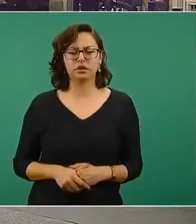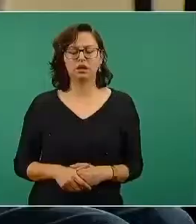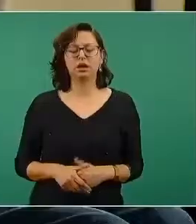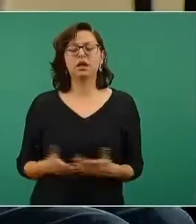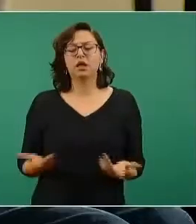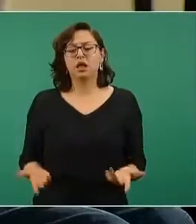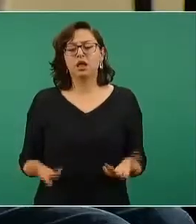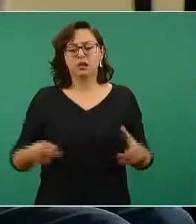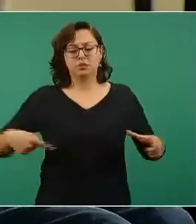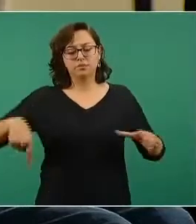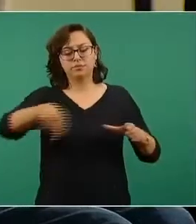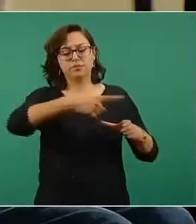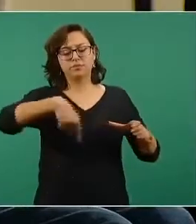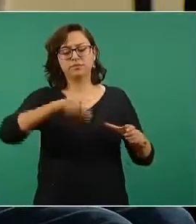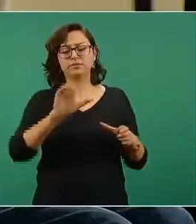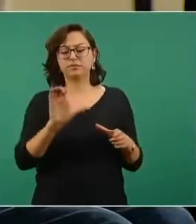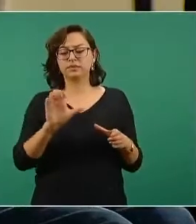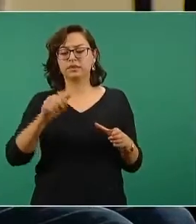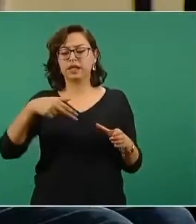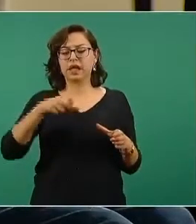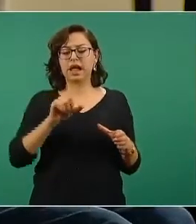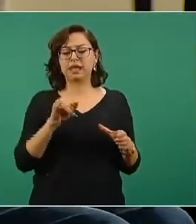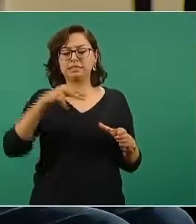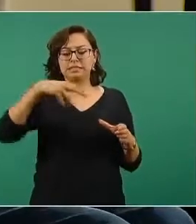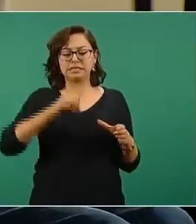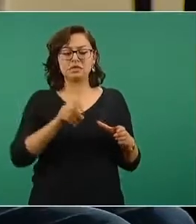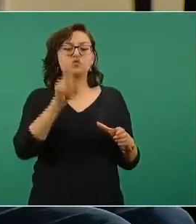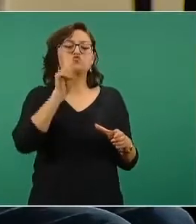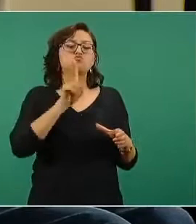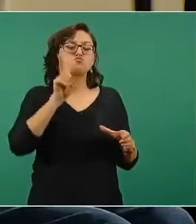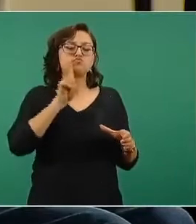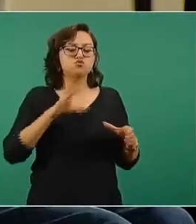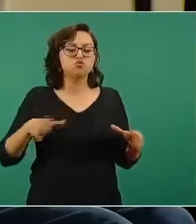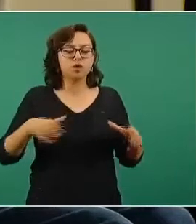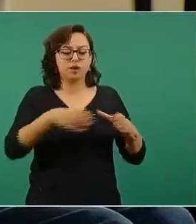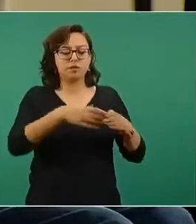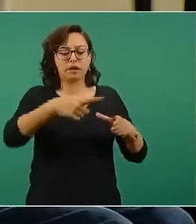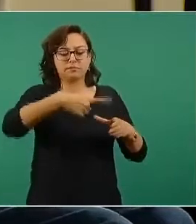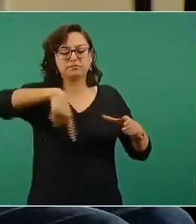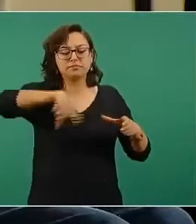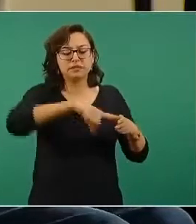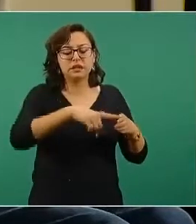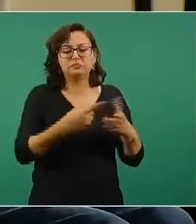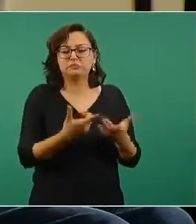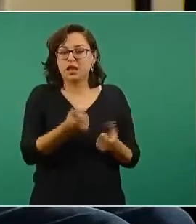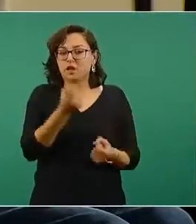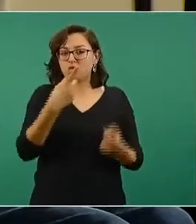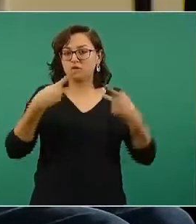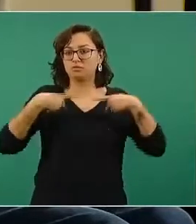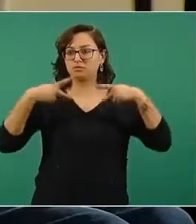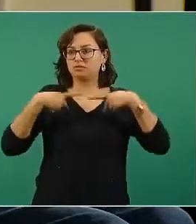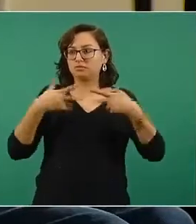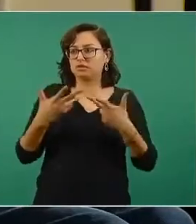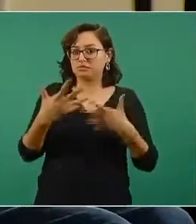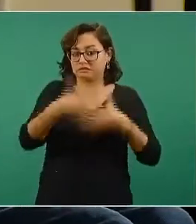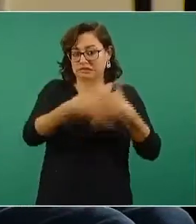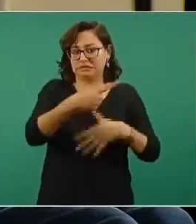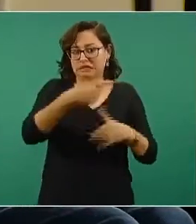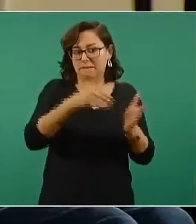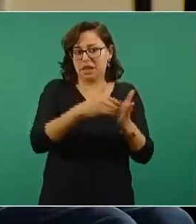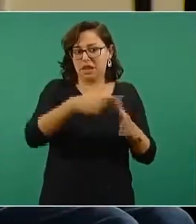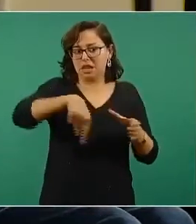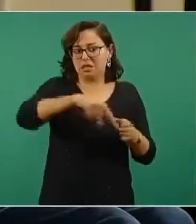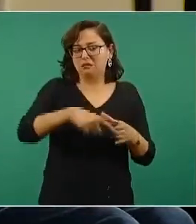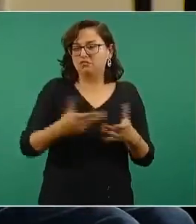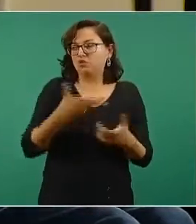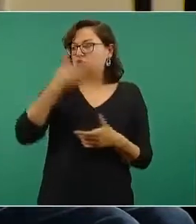CanSino. Nos dicen que hay algunos que no saben si recibieron la vacuna o el placebo, entonces no saben si tienen que ir a vacunarse eventualmente